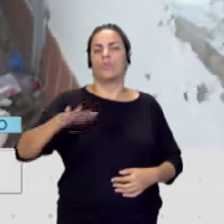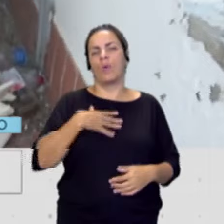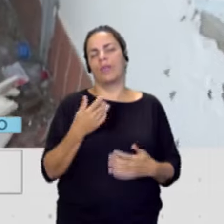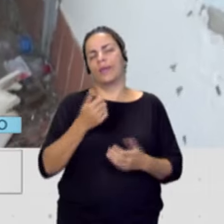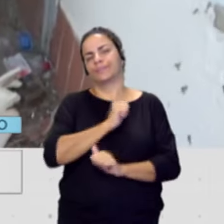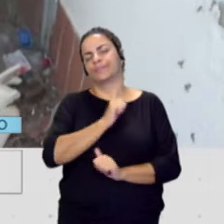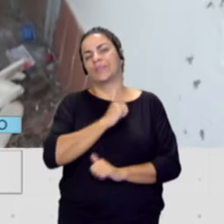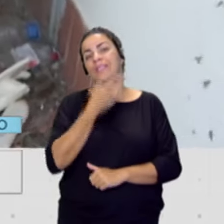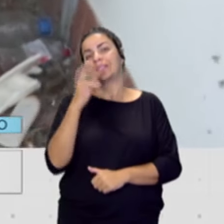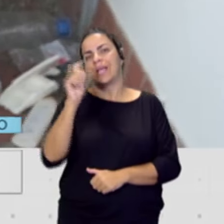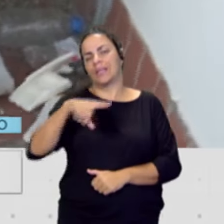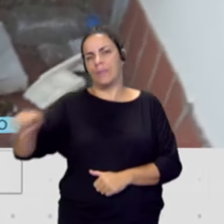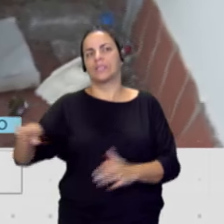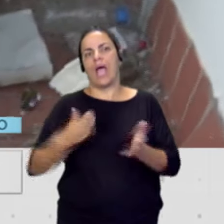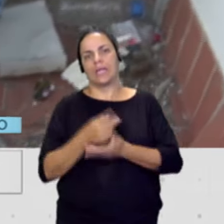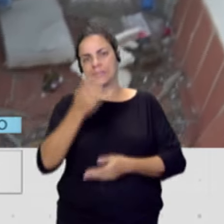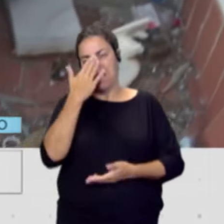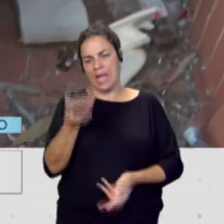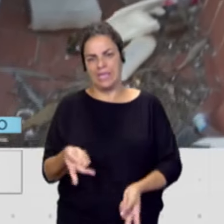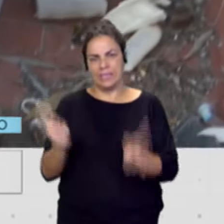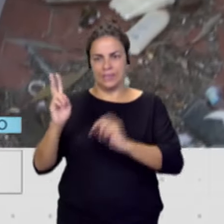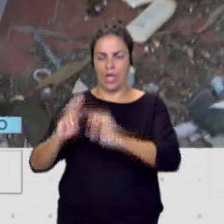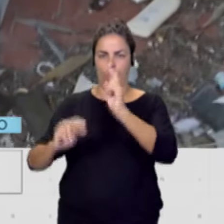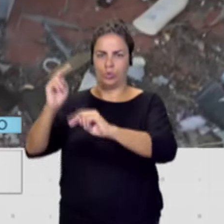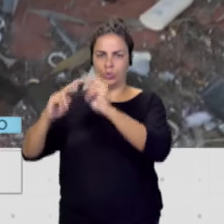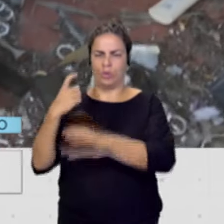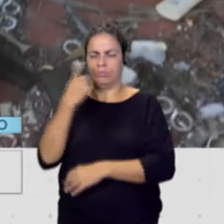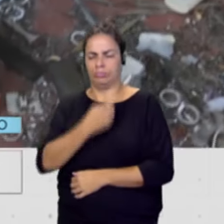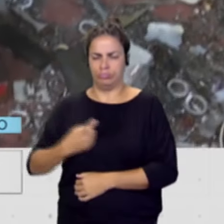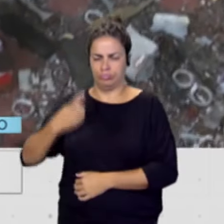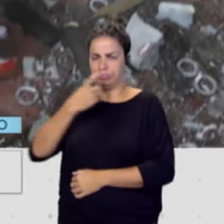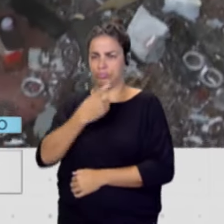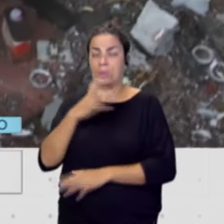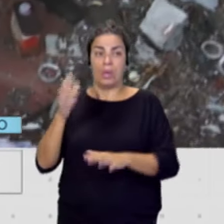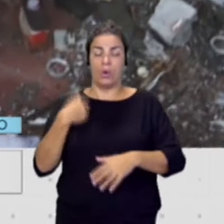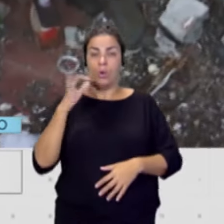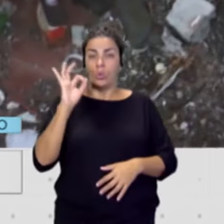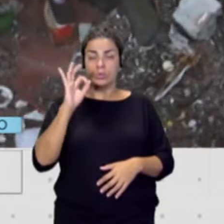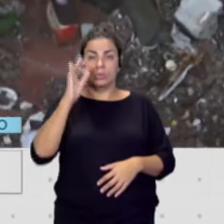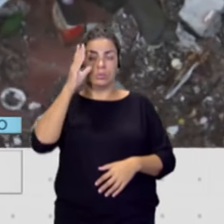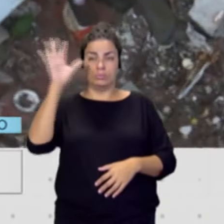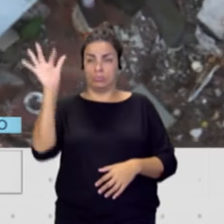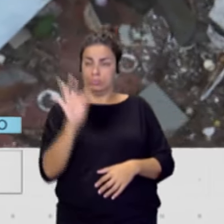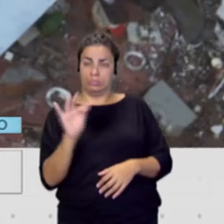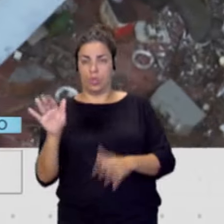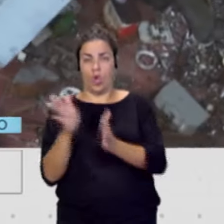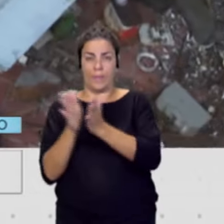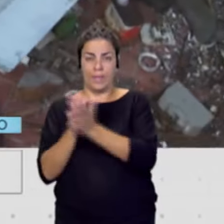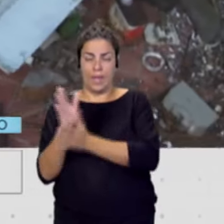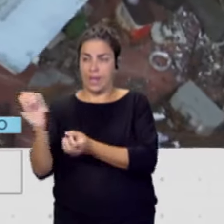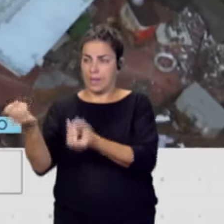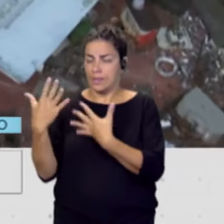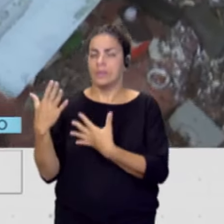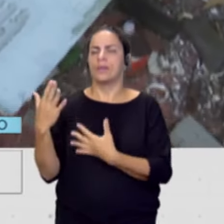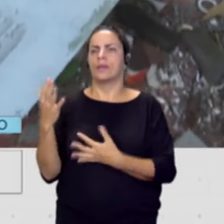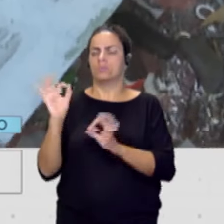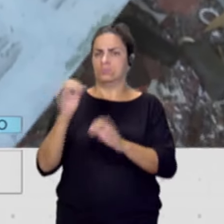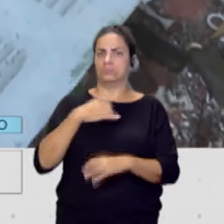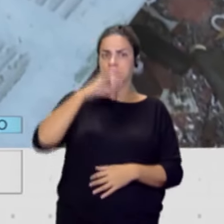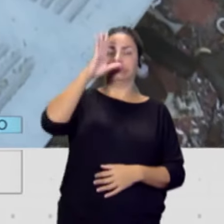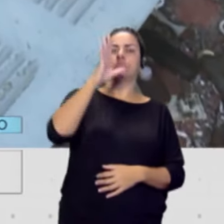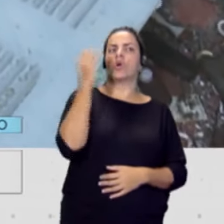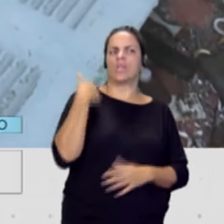de construcción. Y la de ocupación, porque es lo que más me ha sorprendido de toda la pieza que nos ha dado hace un momentito Estefanía, lo que me ha sorprendido es que tienen viviendas